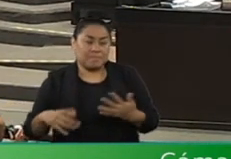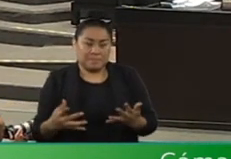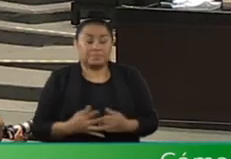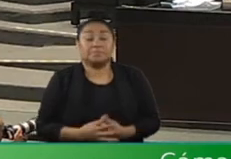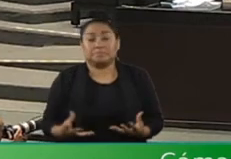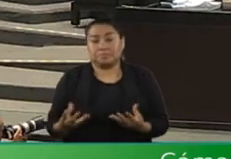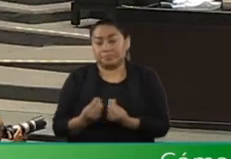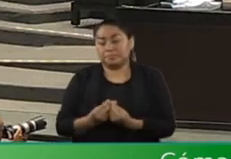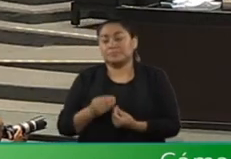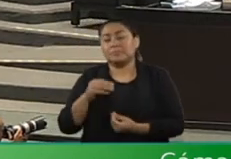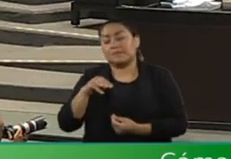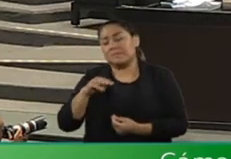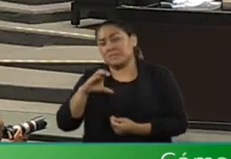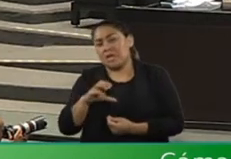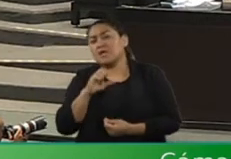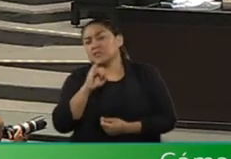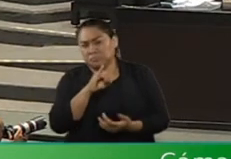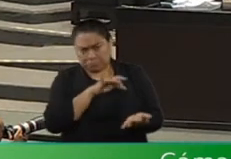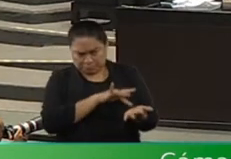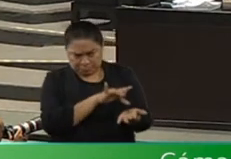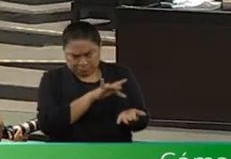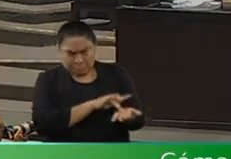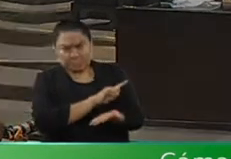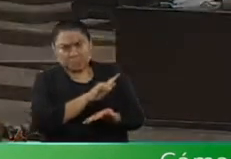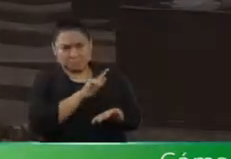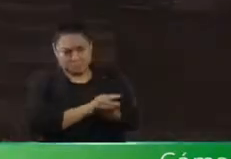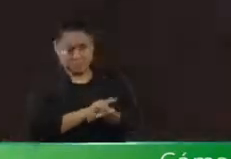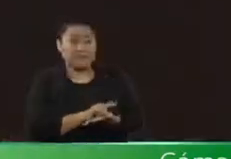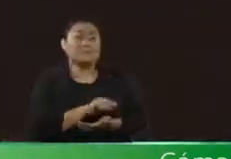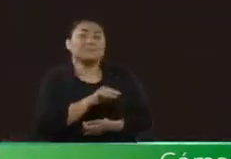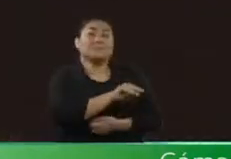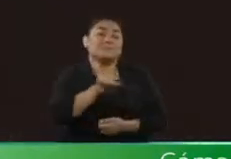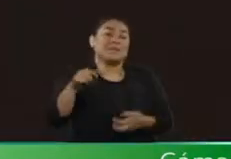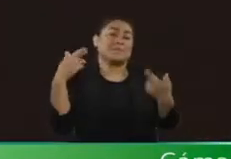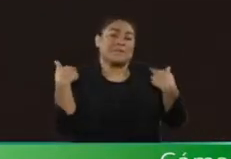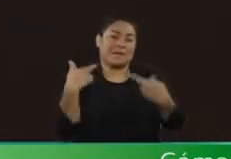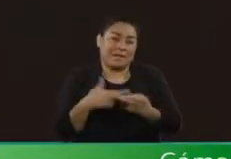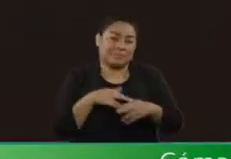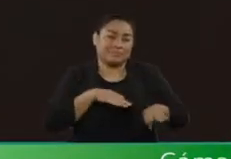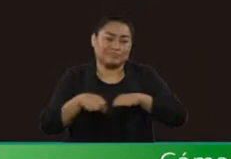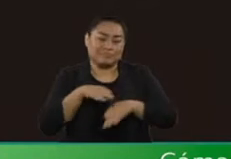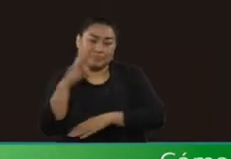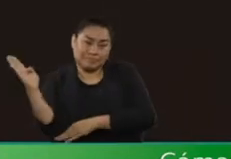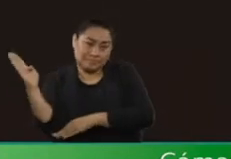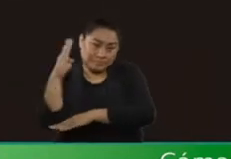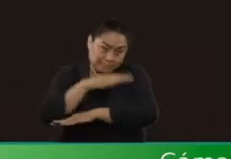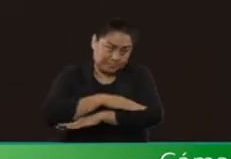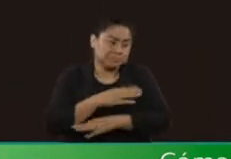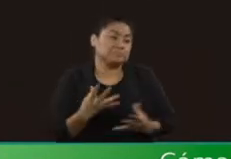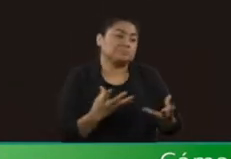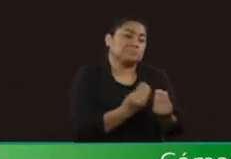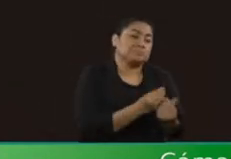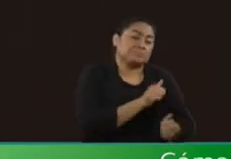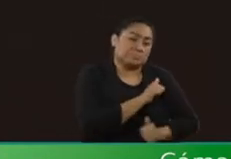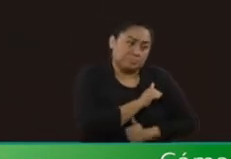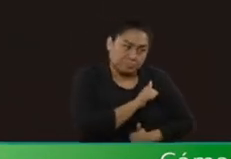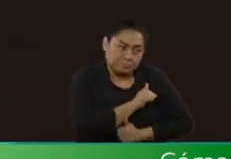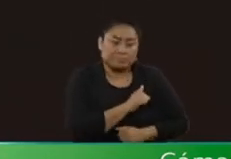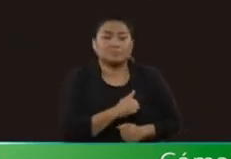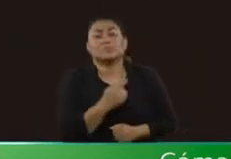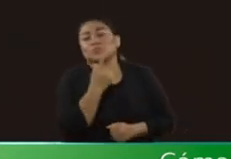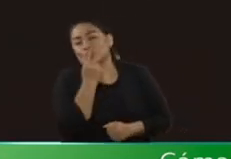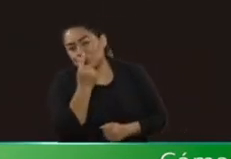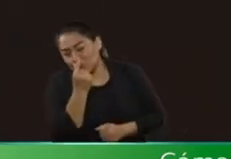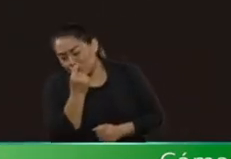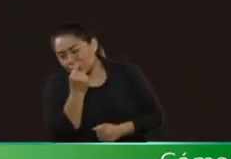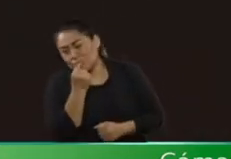bancada naranja respaldamos la propuesta de que los maestros de tiempo completo, los integrantes de las Fuerzas Armadas, de la seguridad